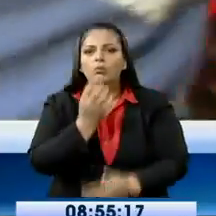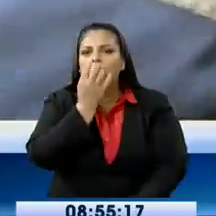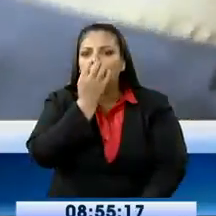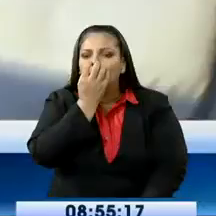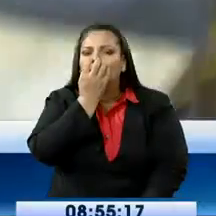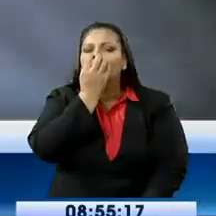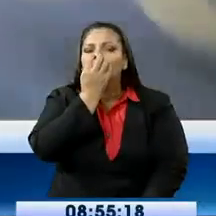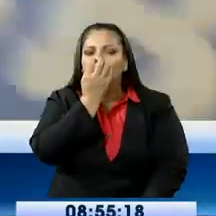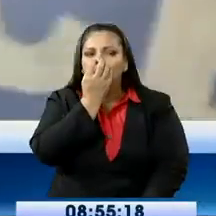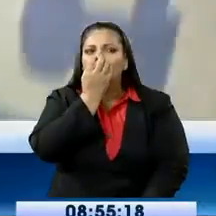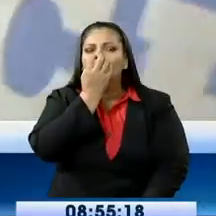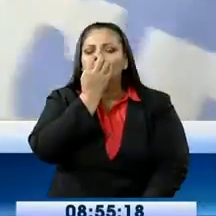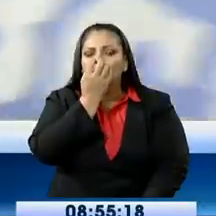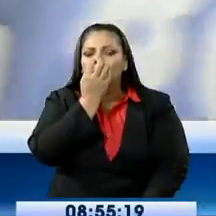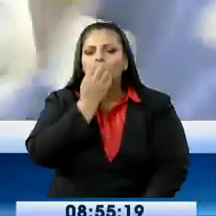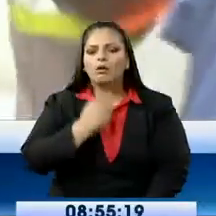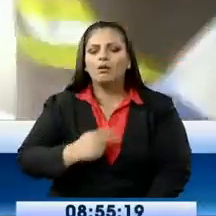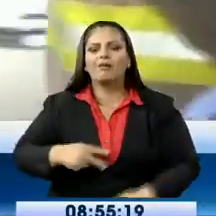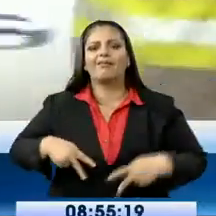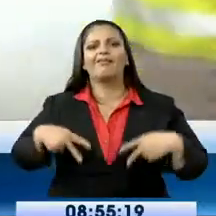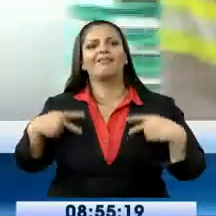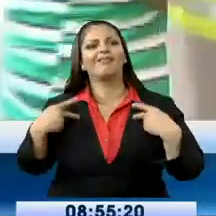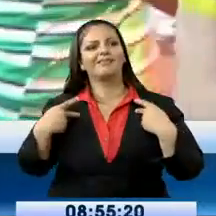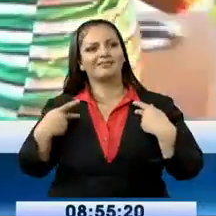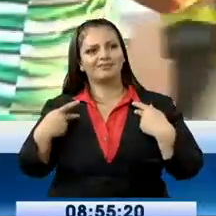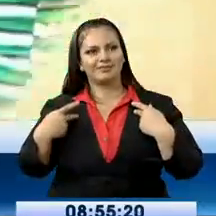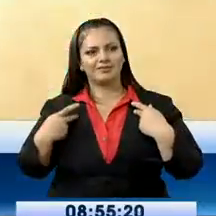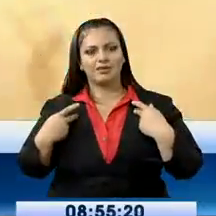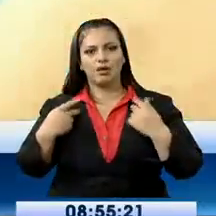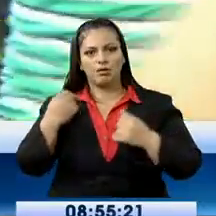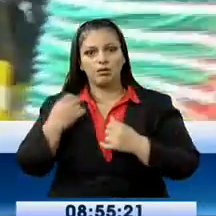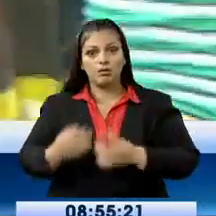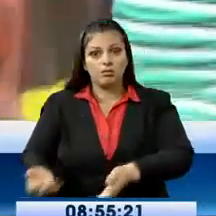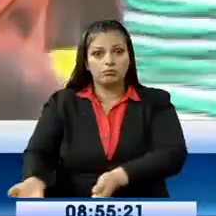Luego fue llevado a una veterinaria.